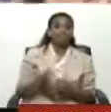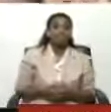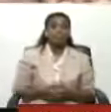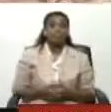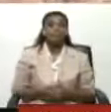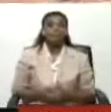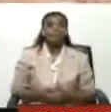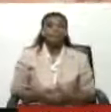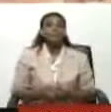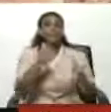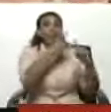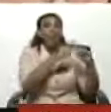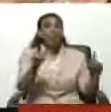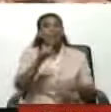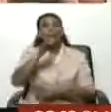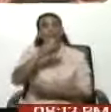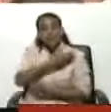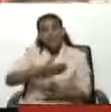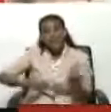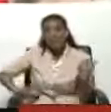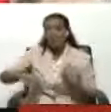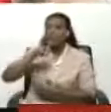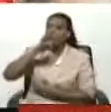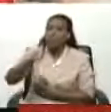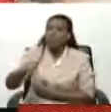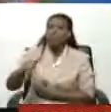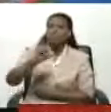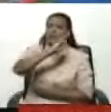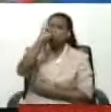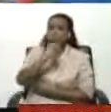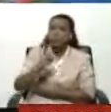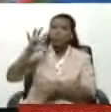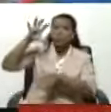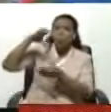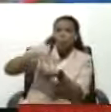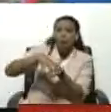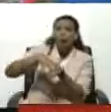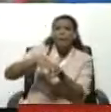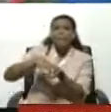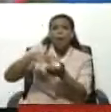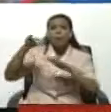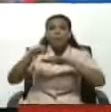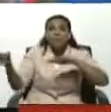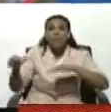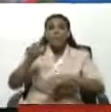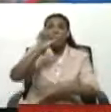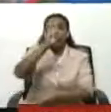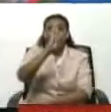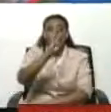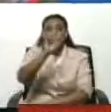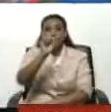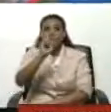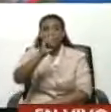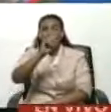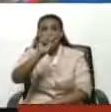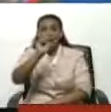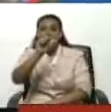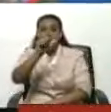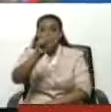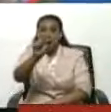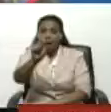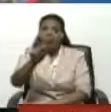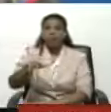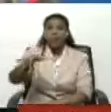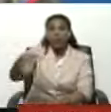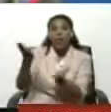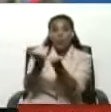Presidente, tenemos una denuncia del estado Zulia en el municipio Baral. Allí el alcalde, como la